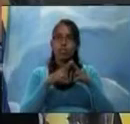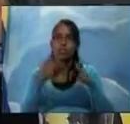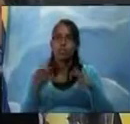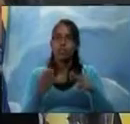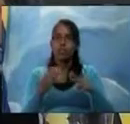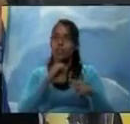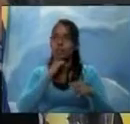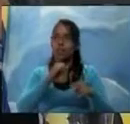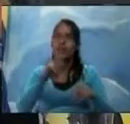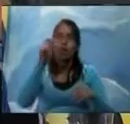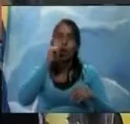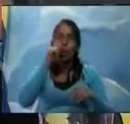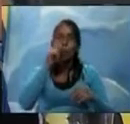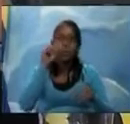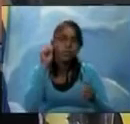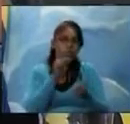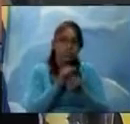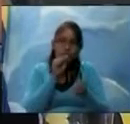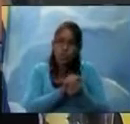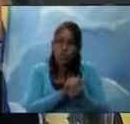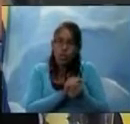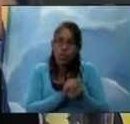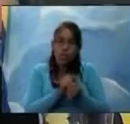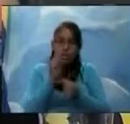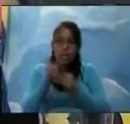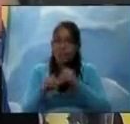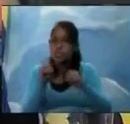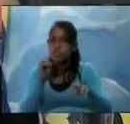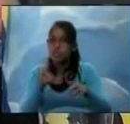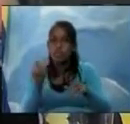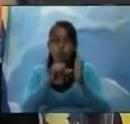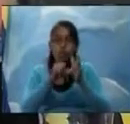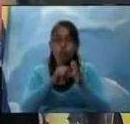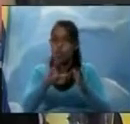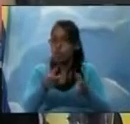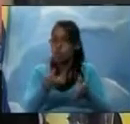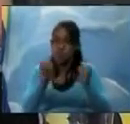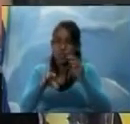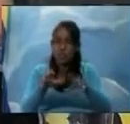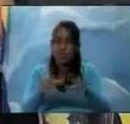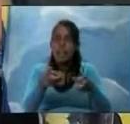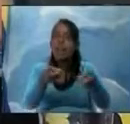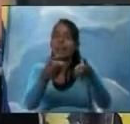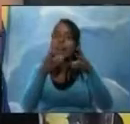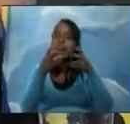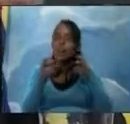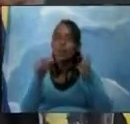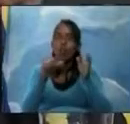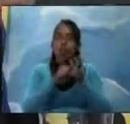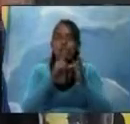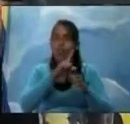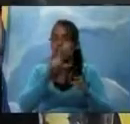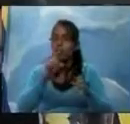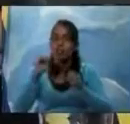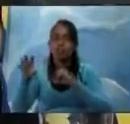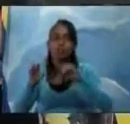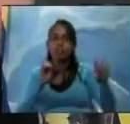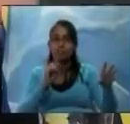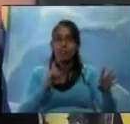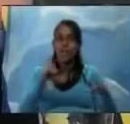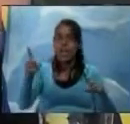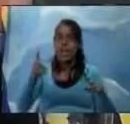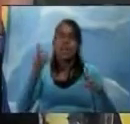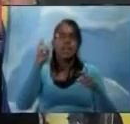hombre duro, que siegas donde no sembraste y recoges donde no esparciste. El